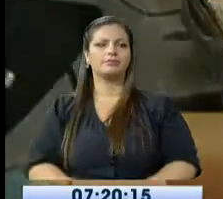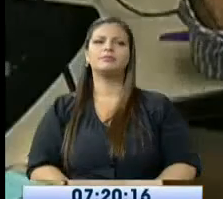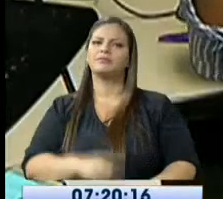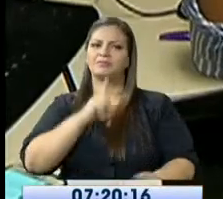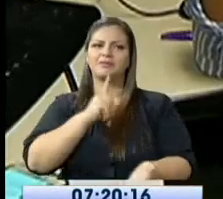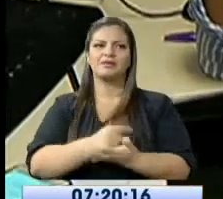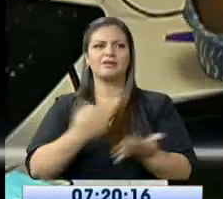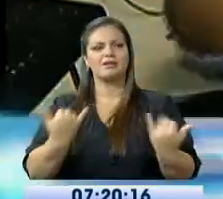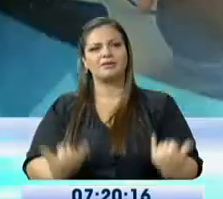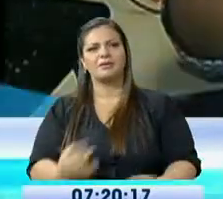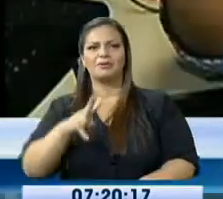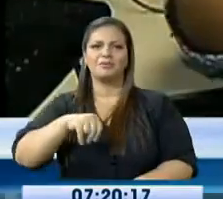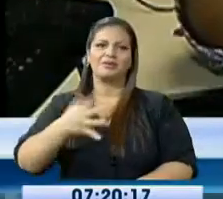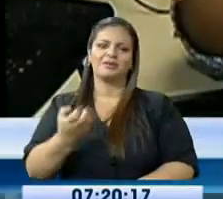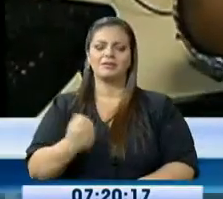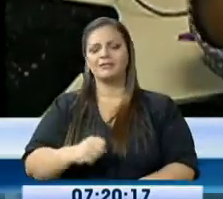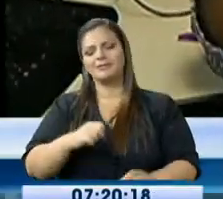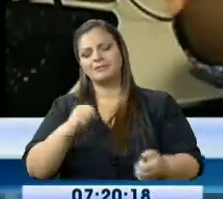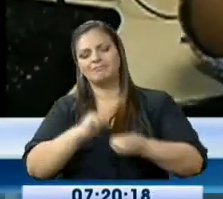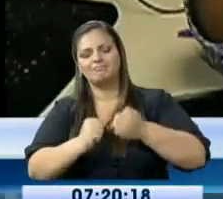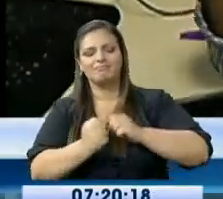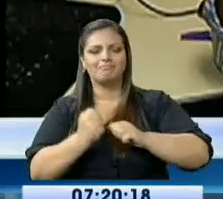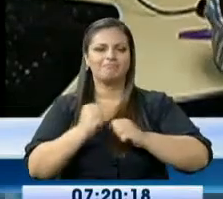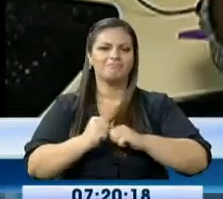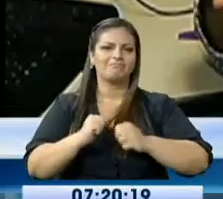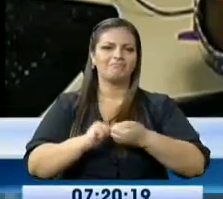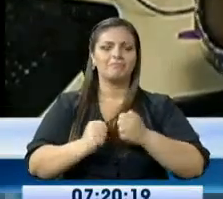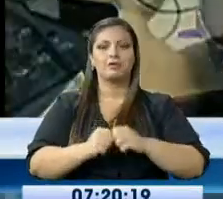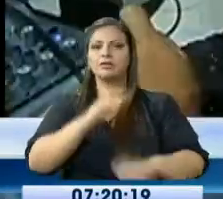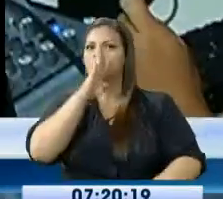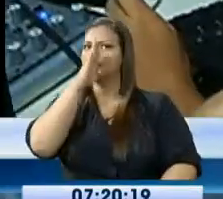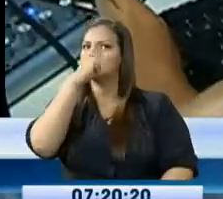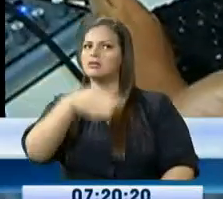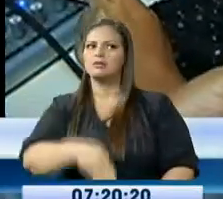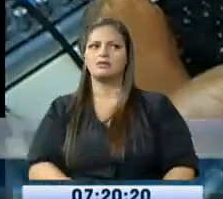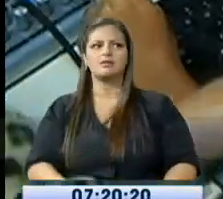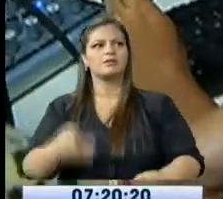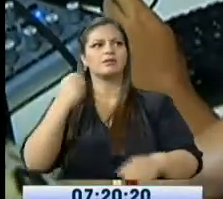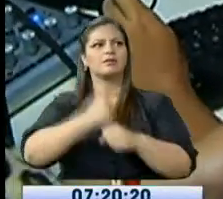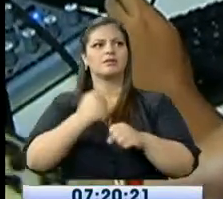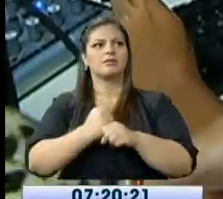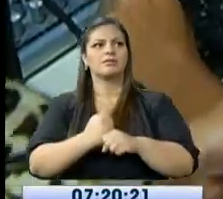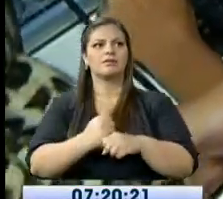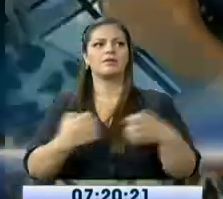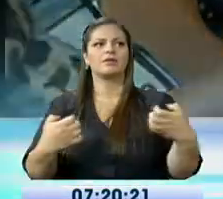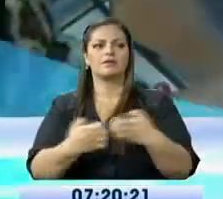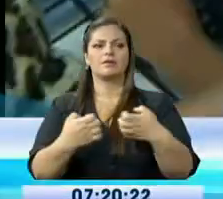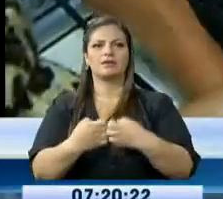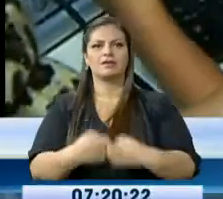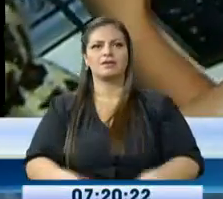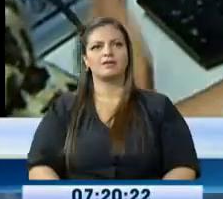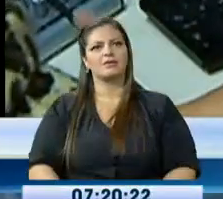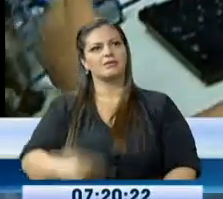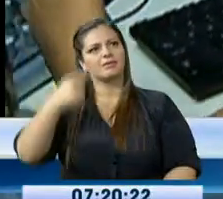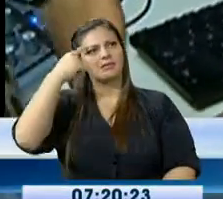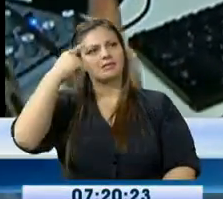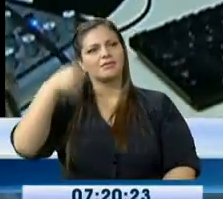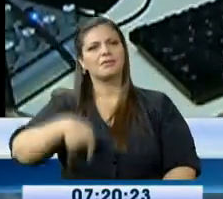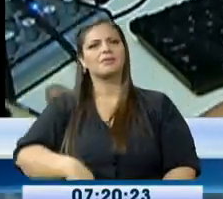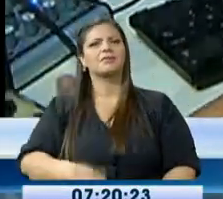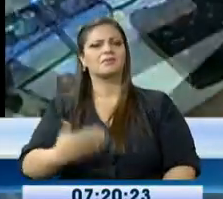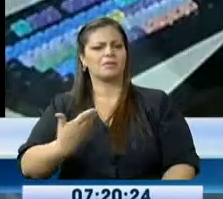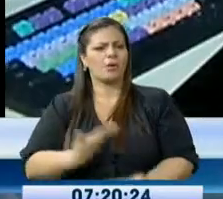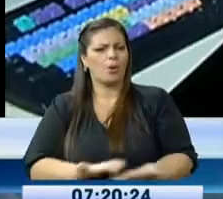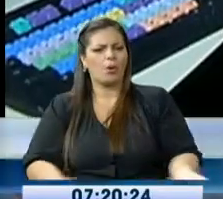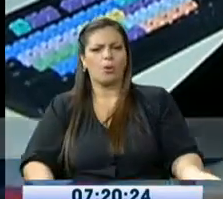ha presentado nuevas metas, pero siempre trabajando en equipo. El mensaje de Navidad principal es ser feliz con lo que uno